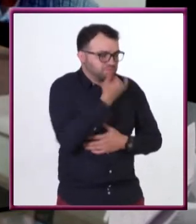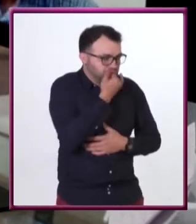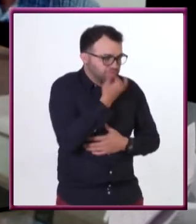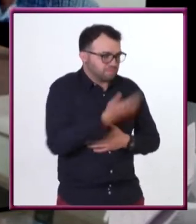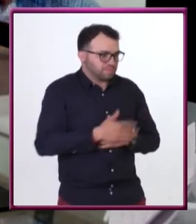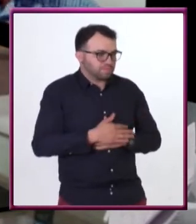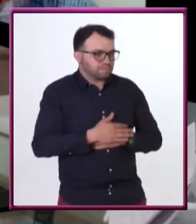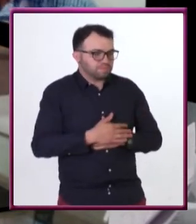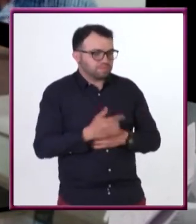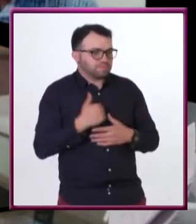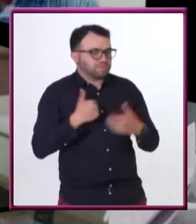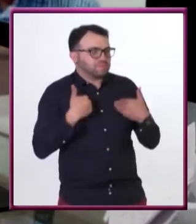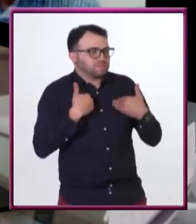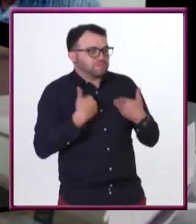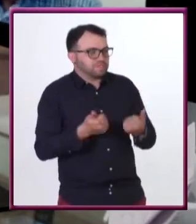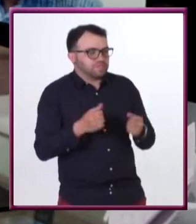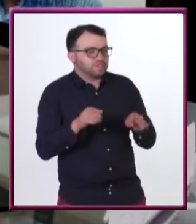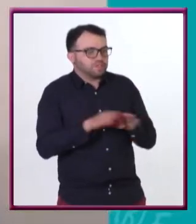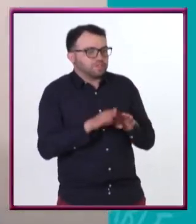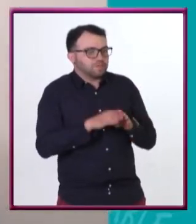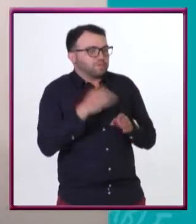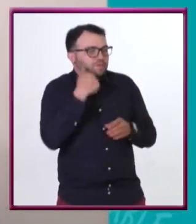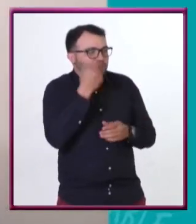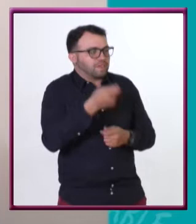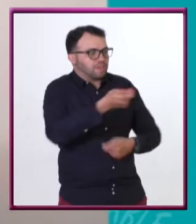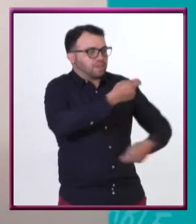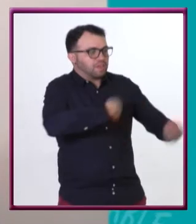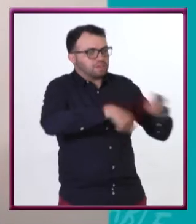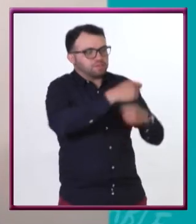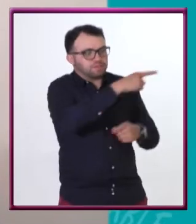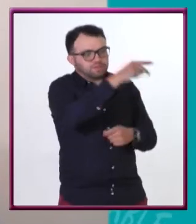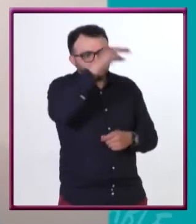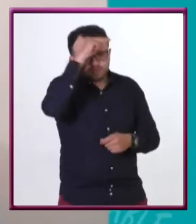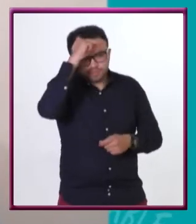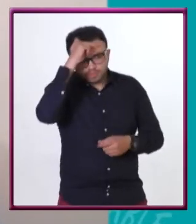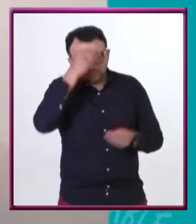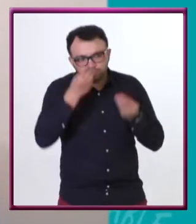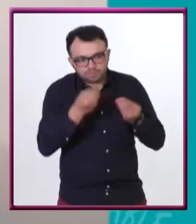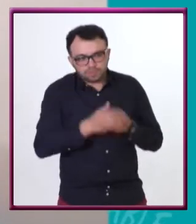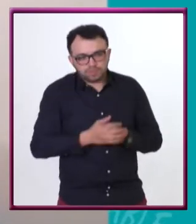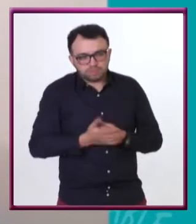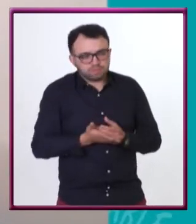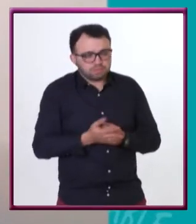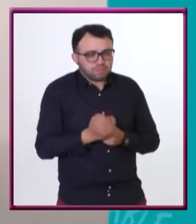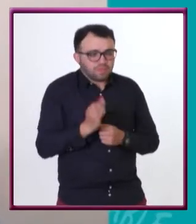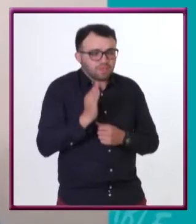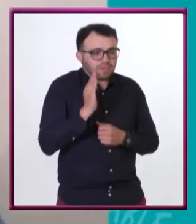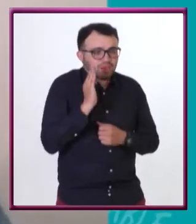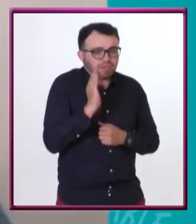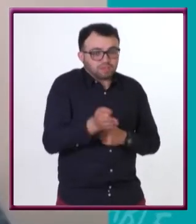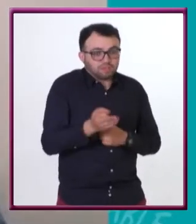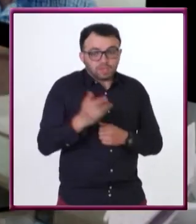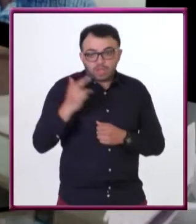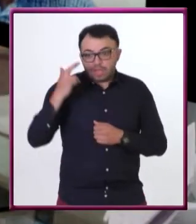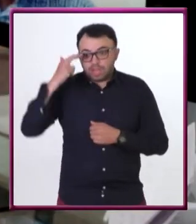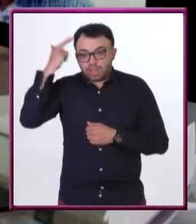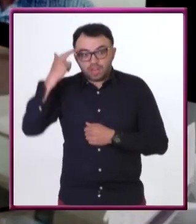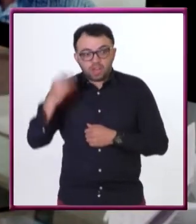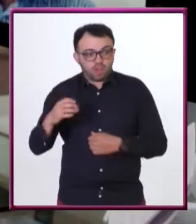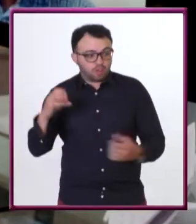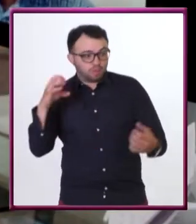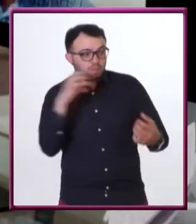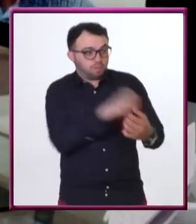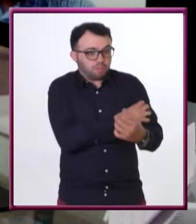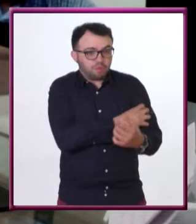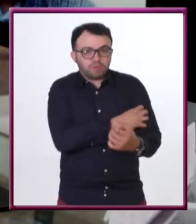y ya entendió así la lección que le daba el sabio Sisa y aceptó que el rey no es todopoderoso y que en